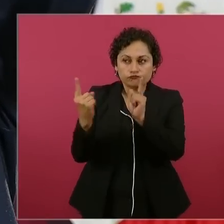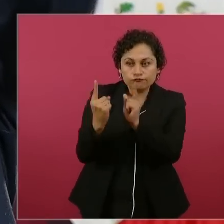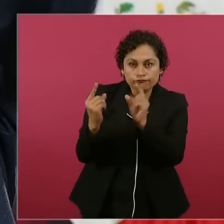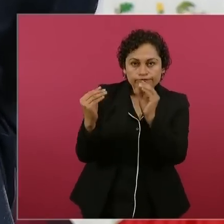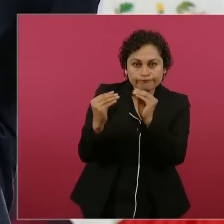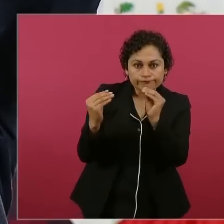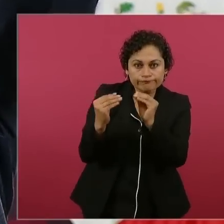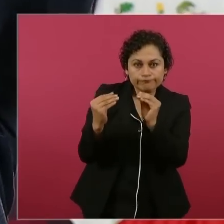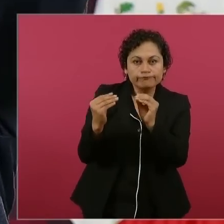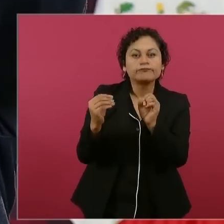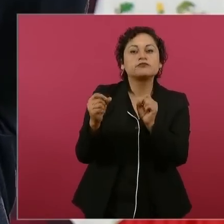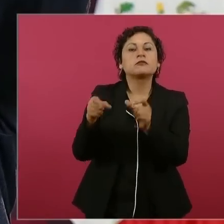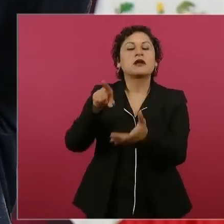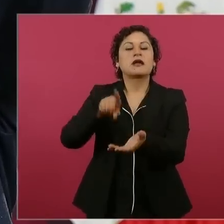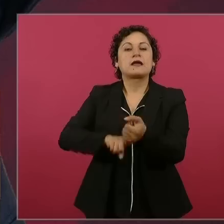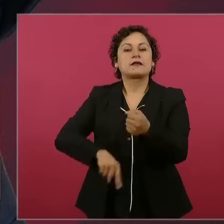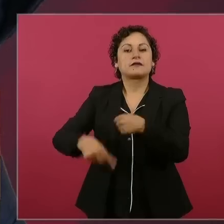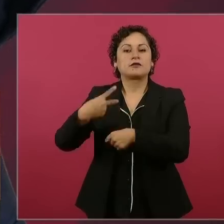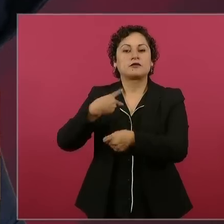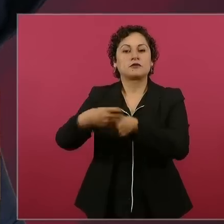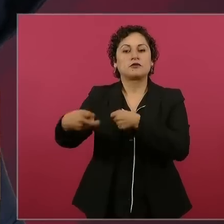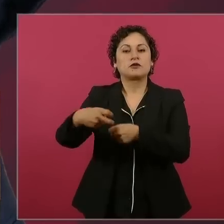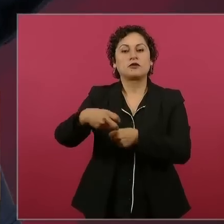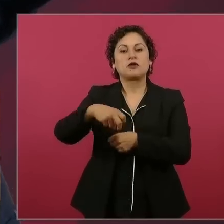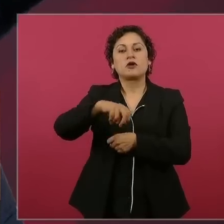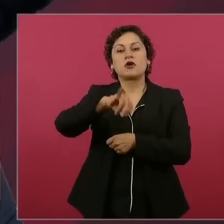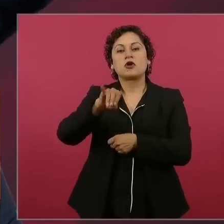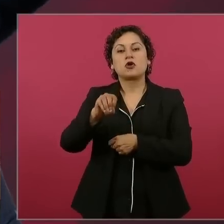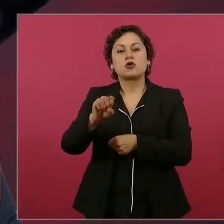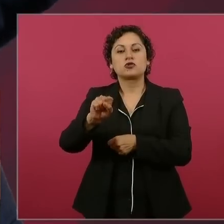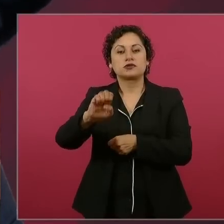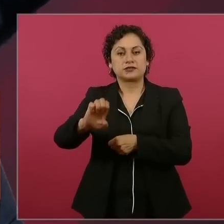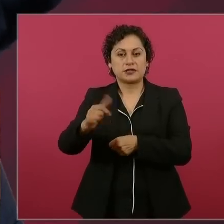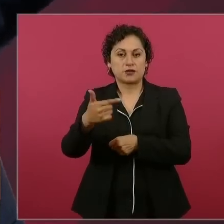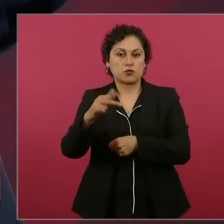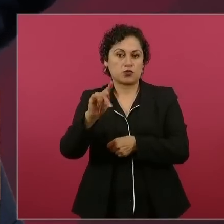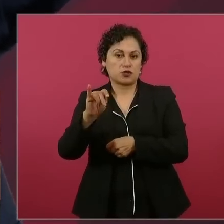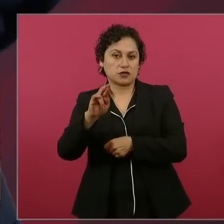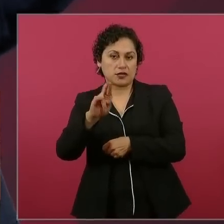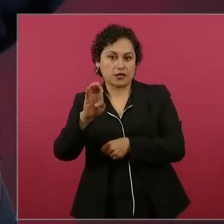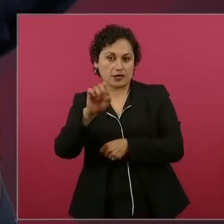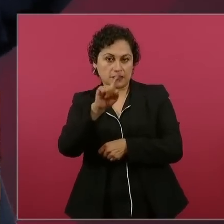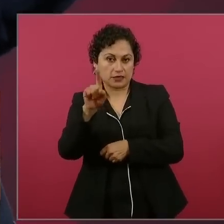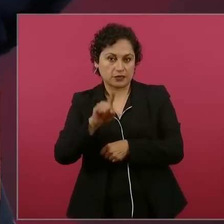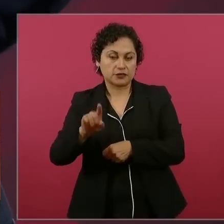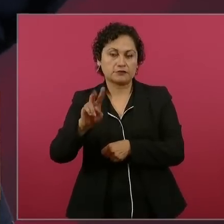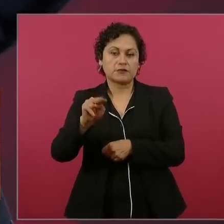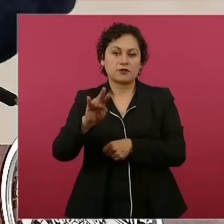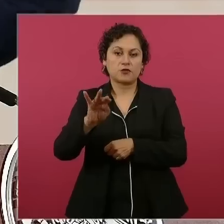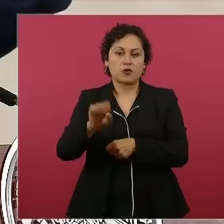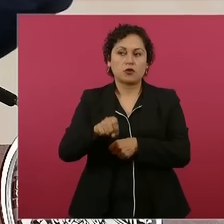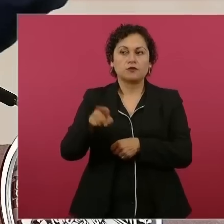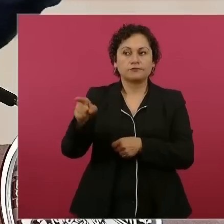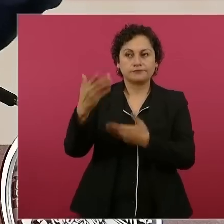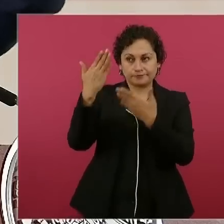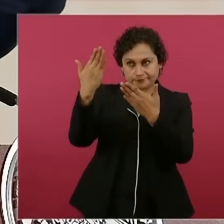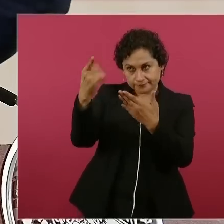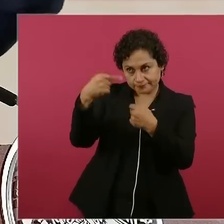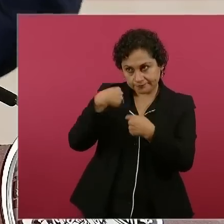Gutiérrez Vivó, José Gutiérrez Vivó, don José, que le deseo que viva bien desde